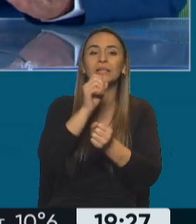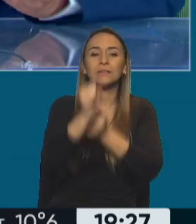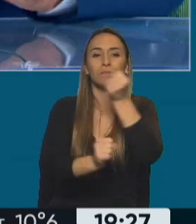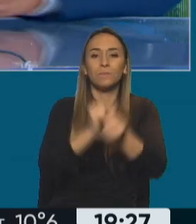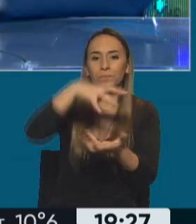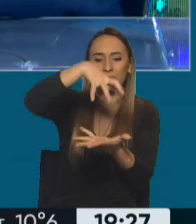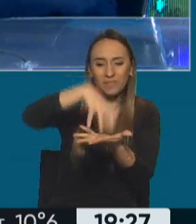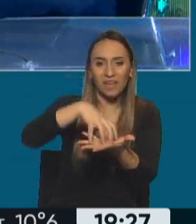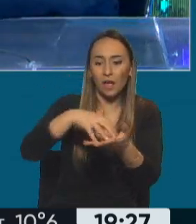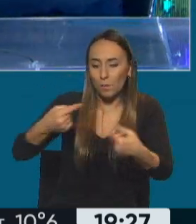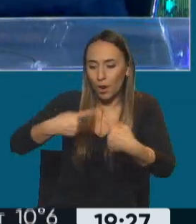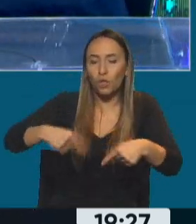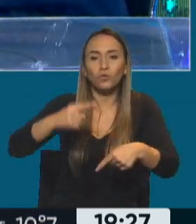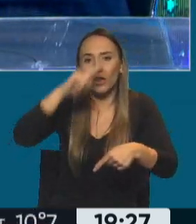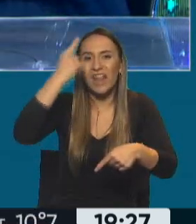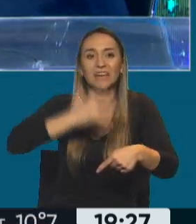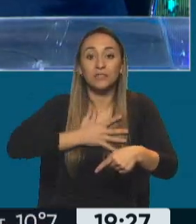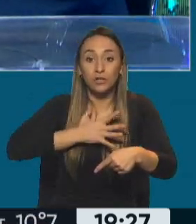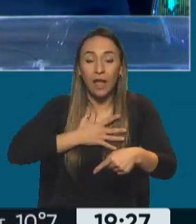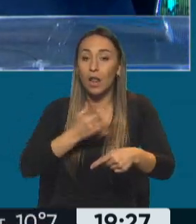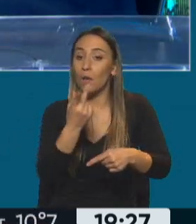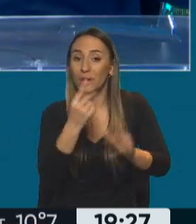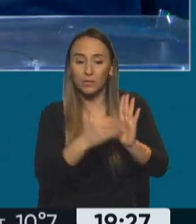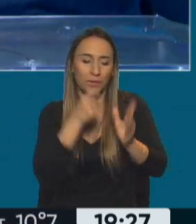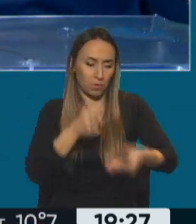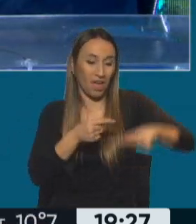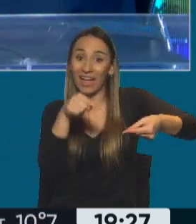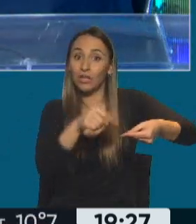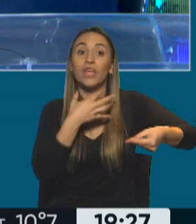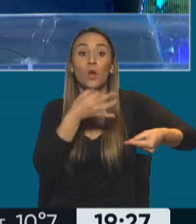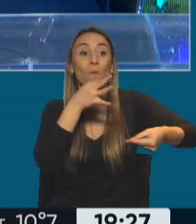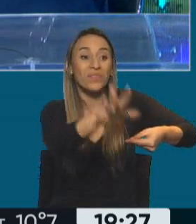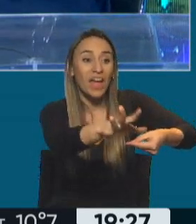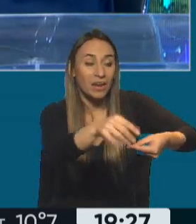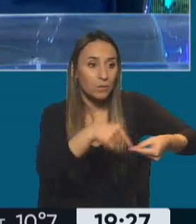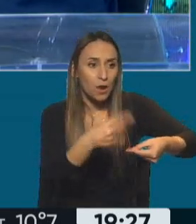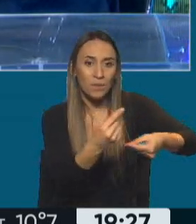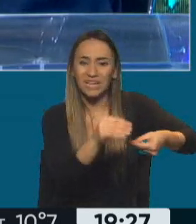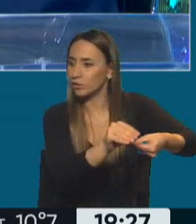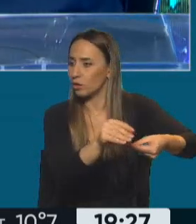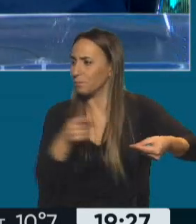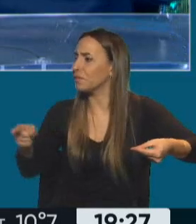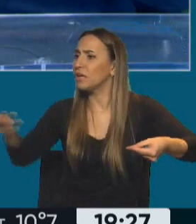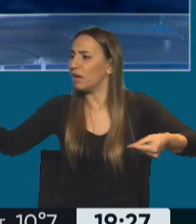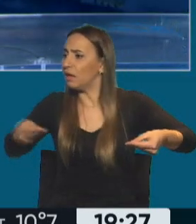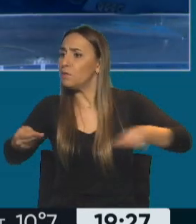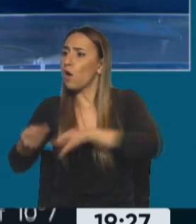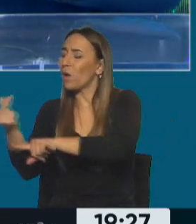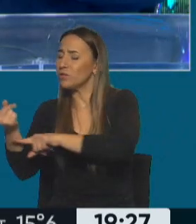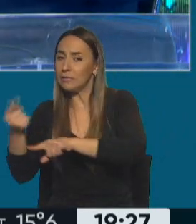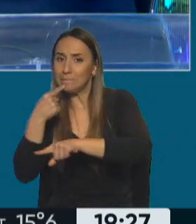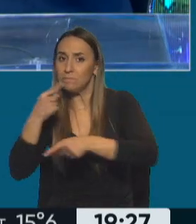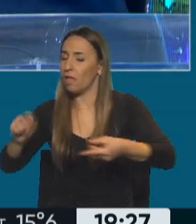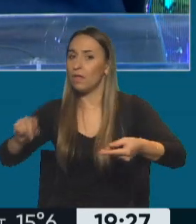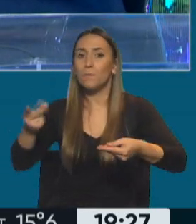dudas. Entonces, si yo tenía que vender esto y no sabía cuánto iba a reponer, y el otro no sabía cuánto me vendía, y el que te mandaba algo